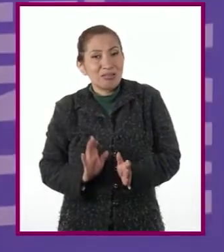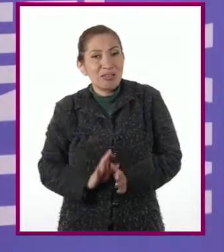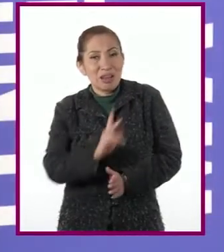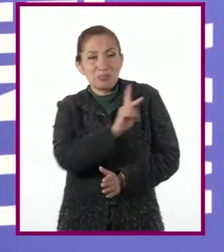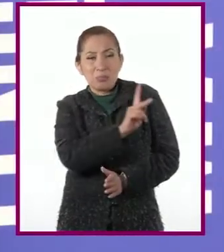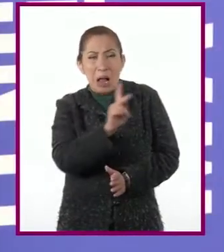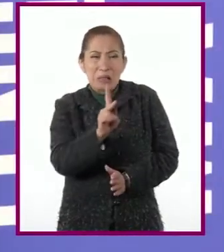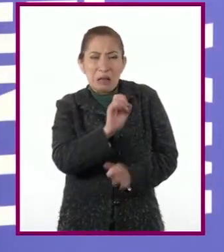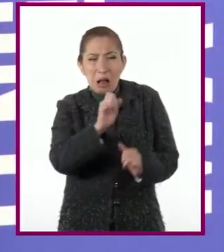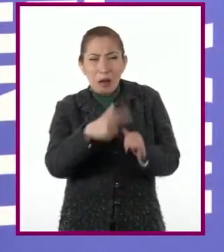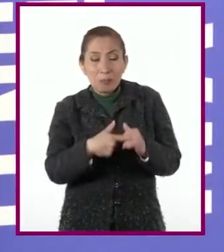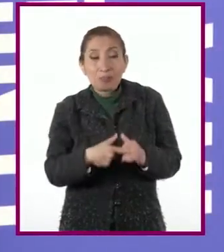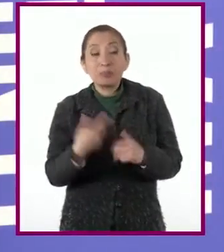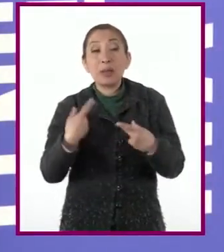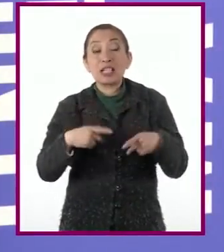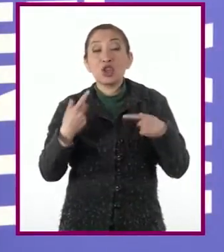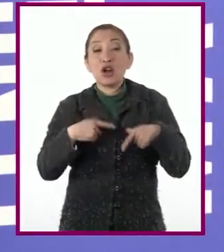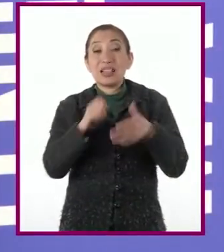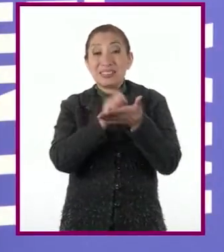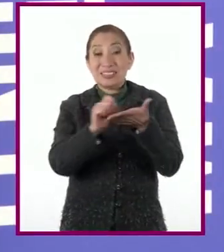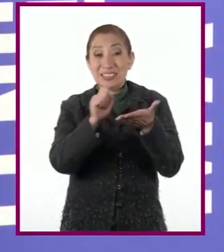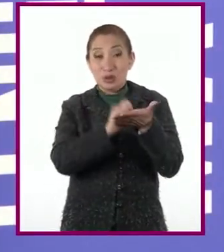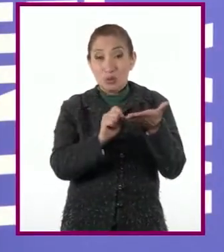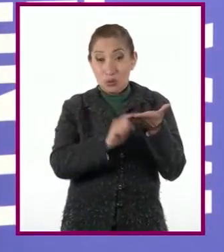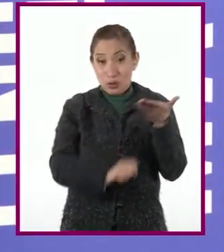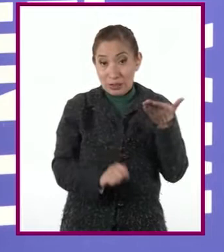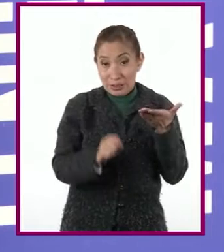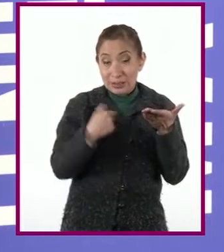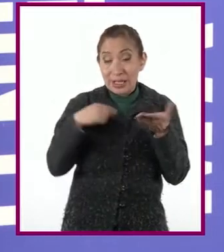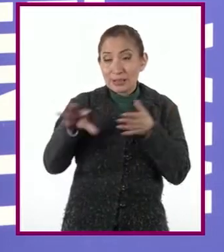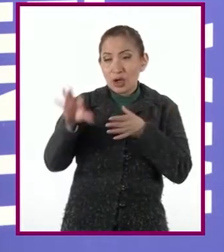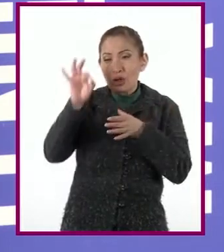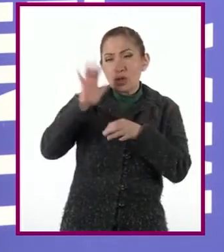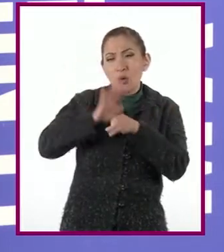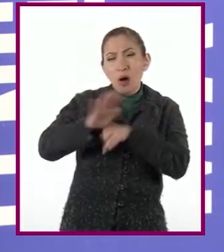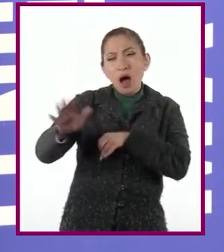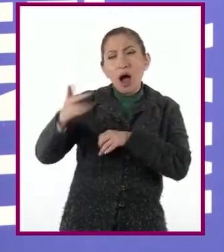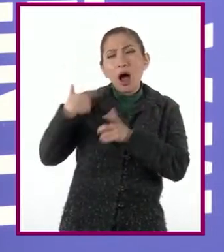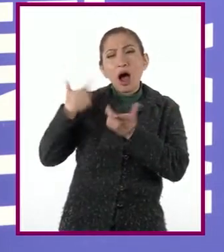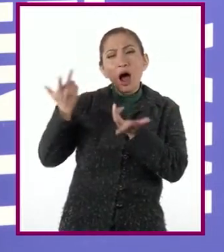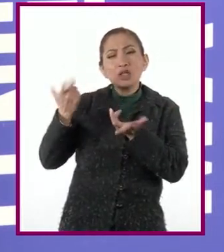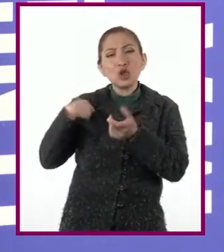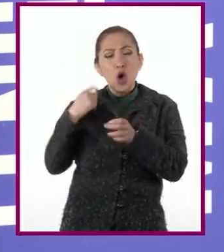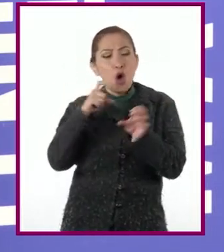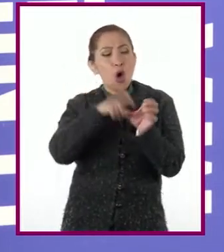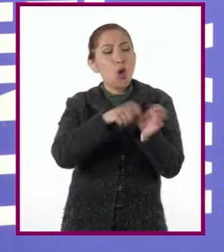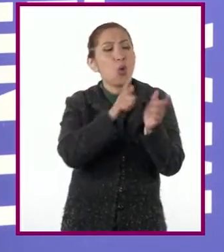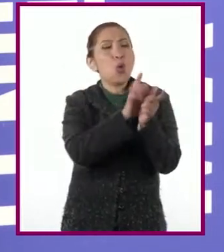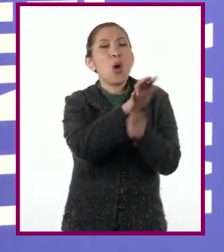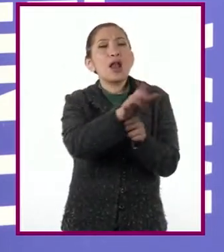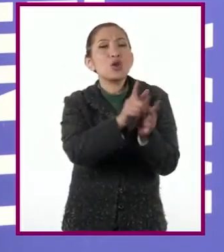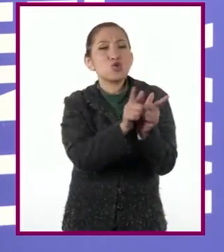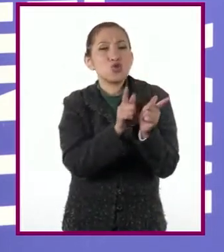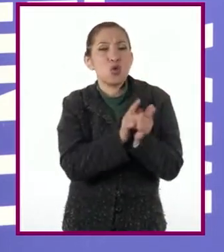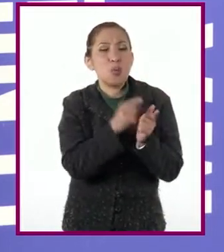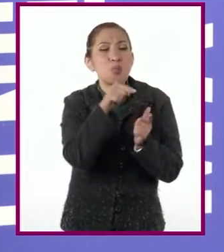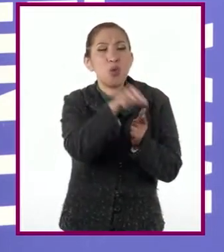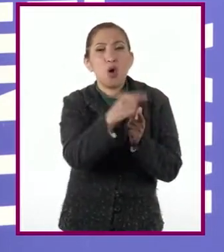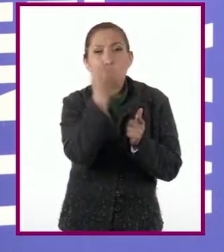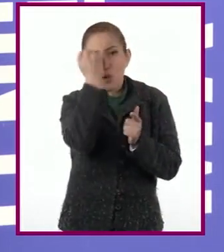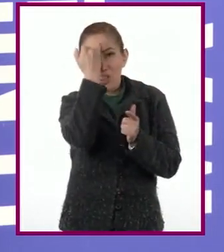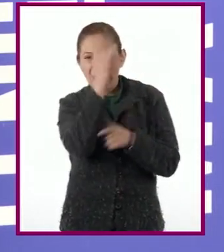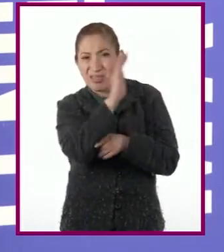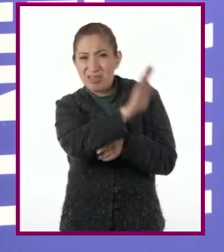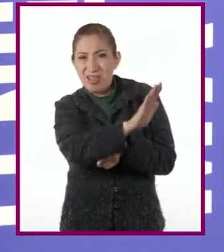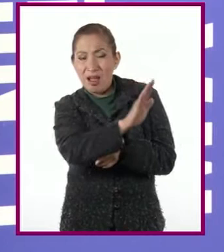similares. Los escritores eligen en muchas ocasiones a qué tipo de movimiento desean pertenecer, pero también